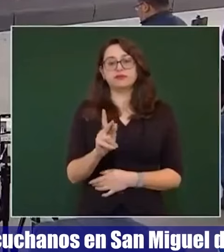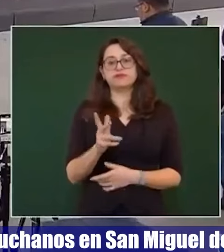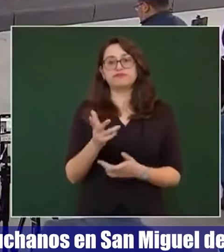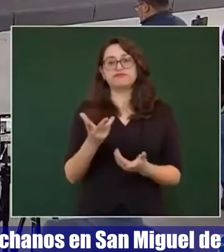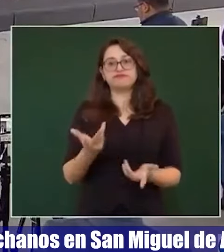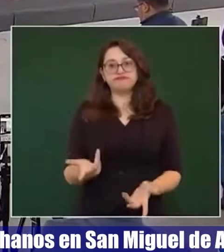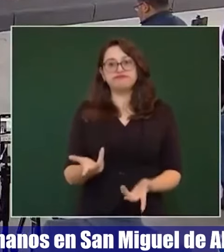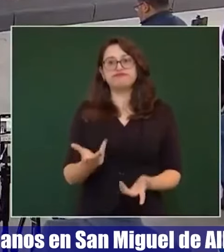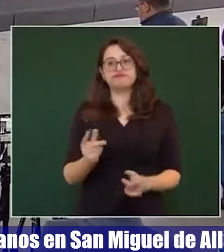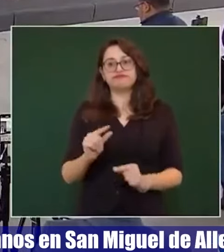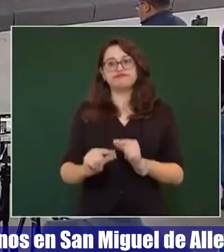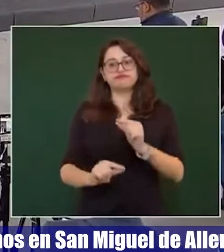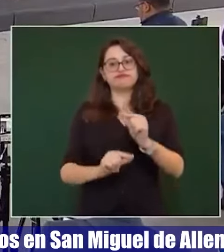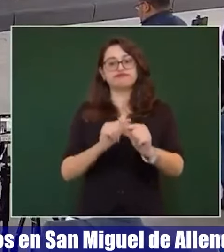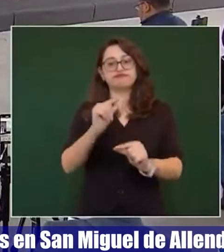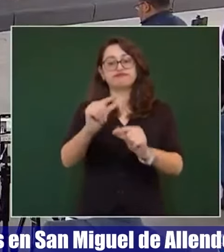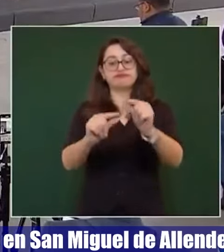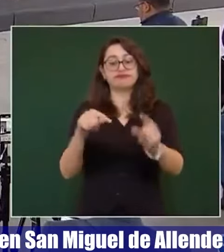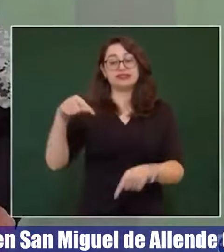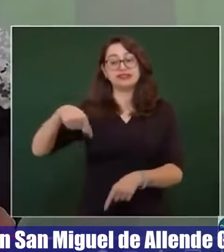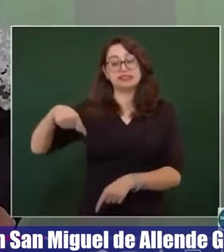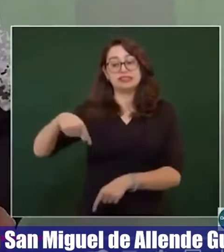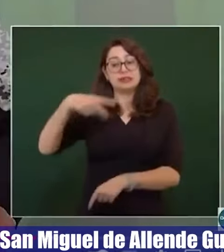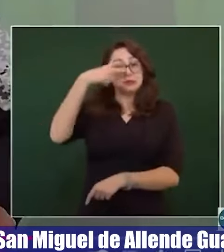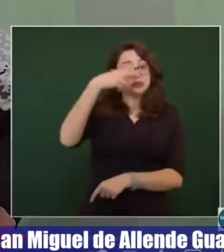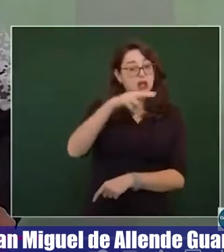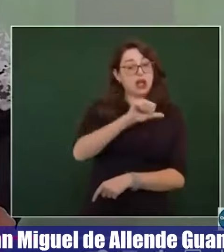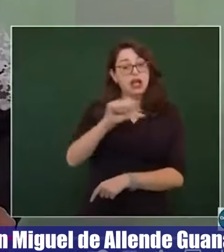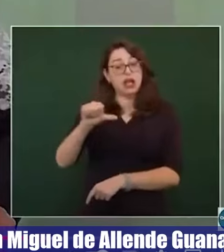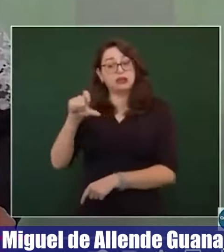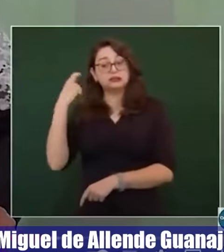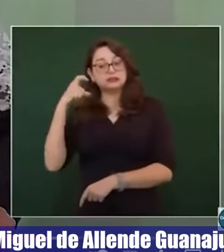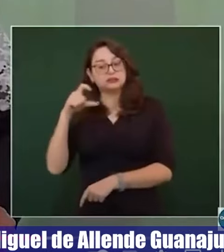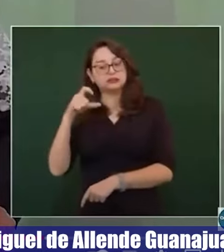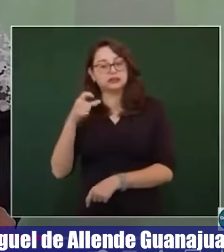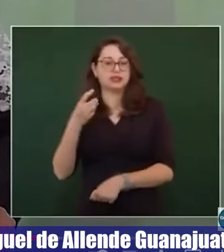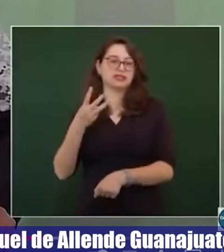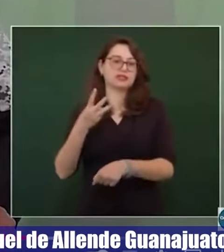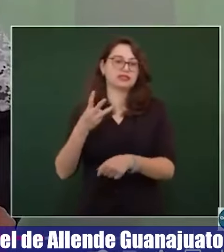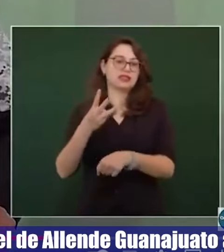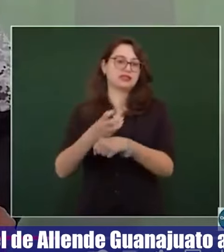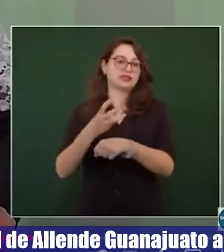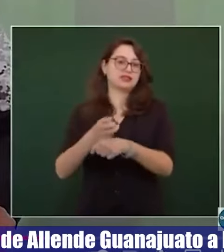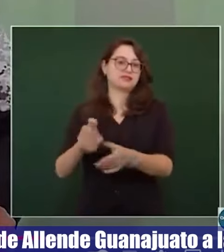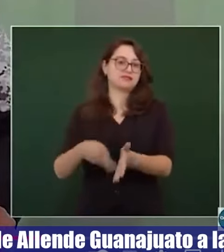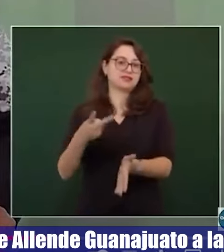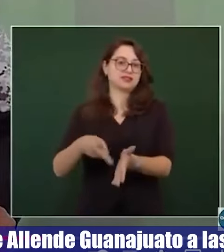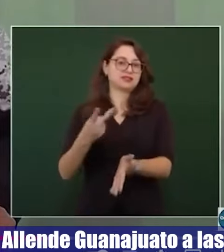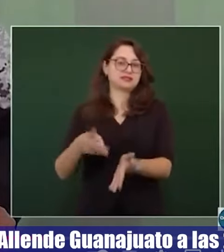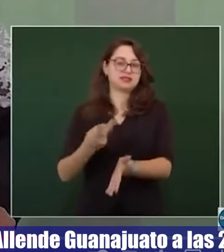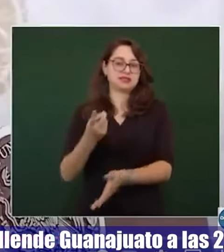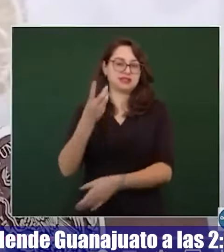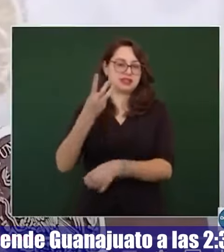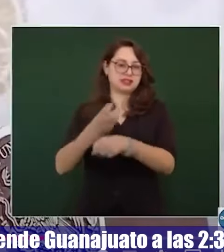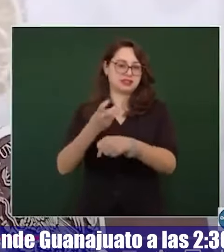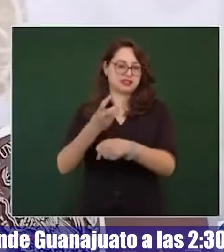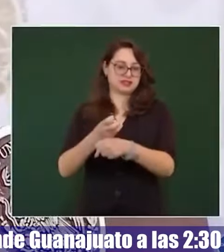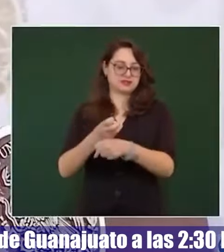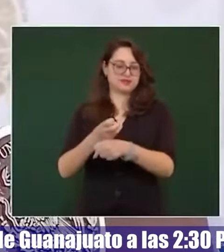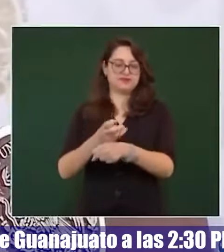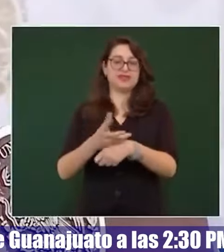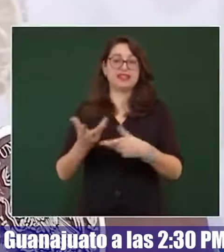o en la 100 de Hermosillo o en la Nogales Sonora Nogales